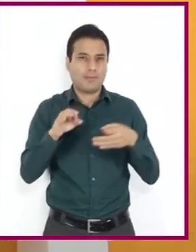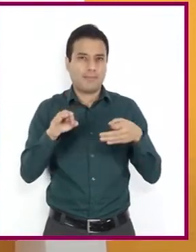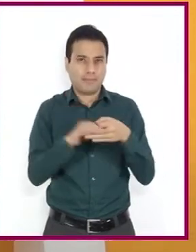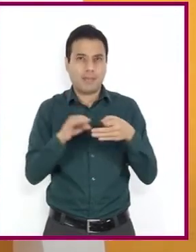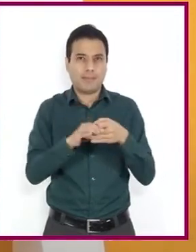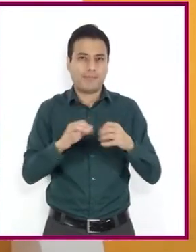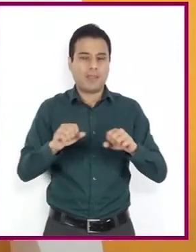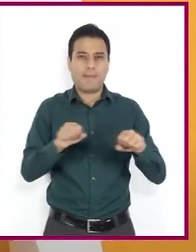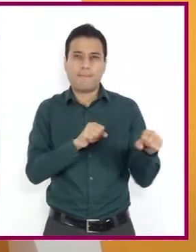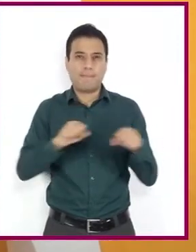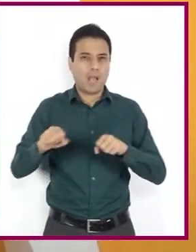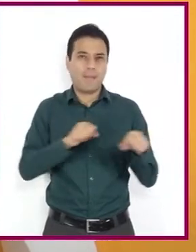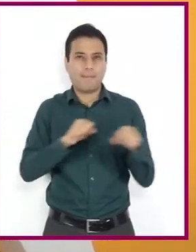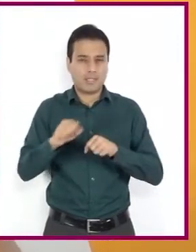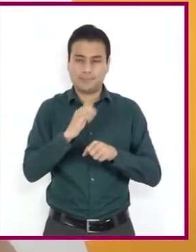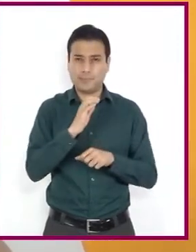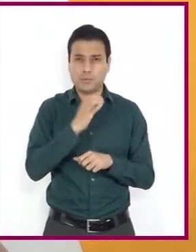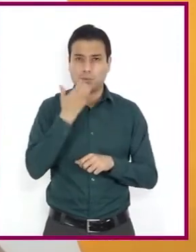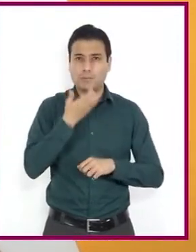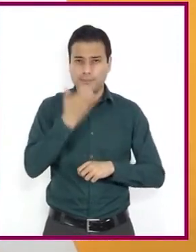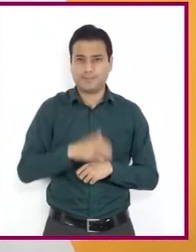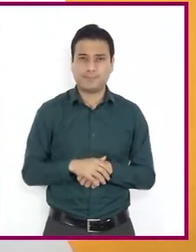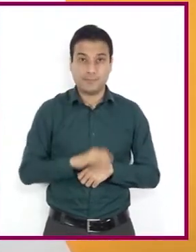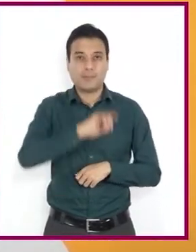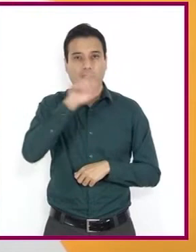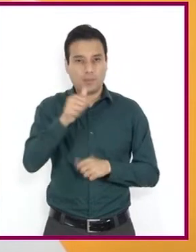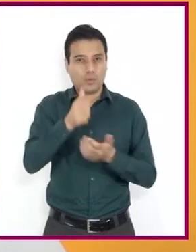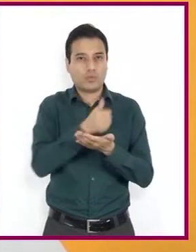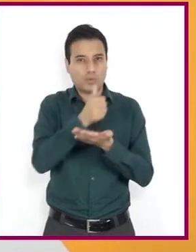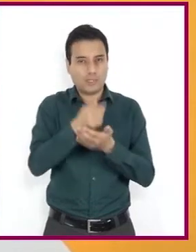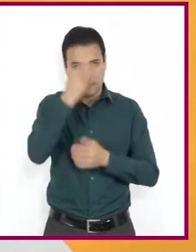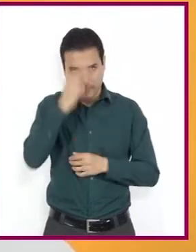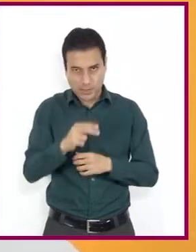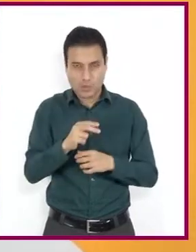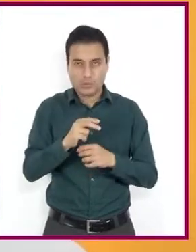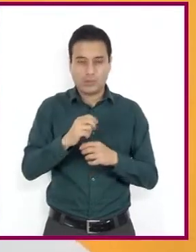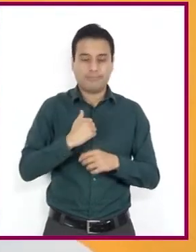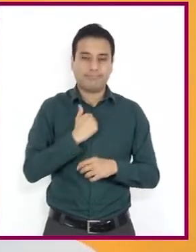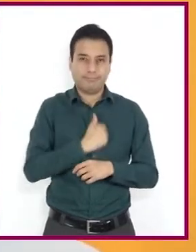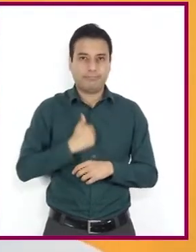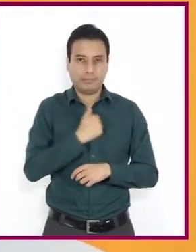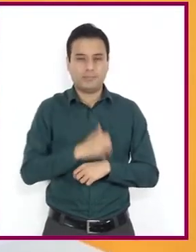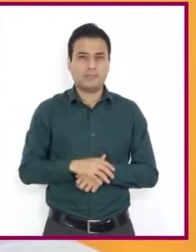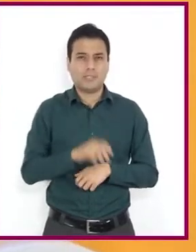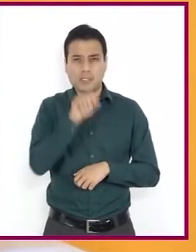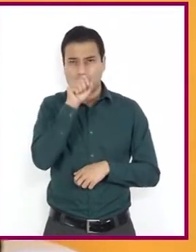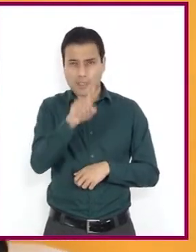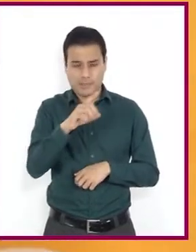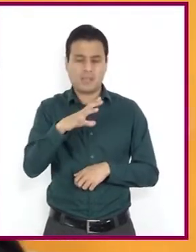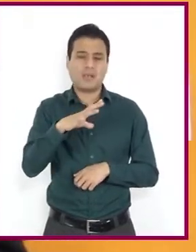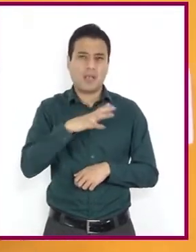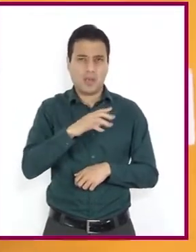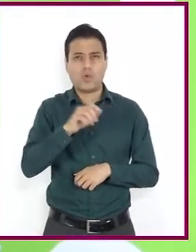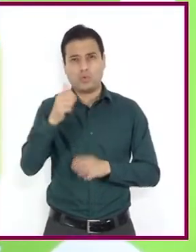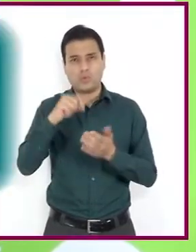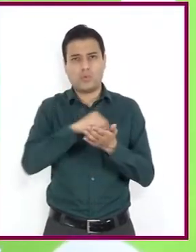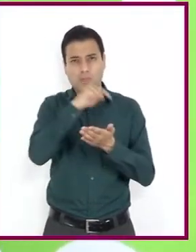movimientos telúricos que afectan al centro de México, aunque existen otros puntos de riesgo en la costa del